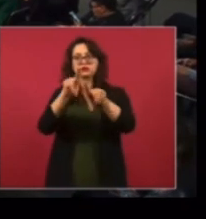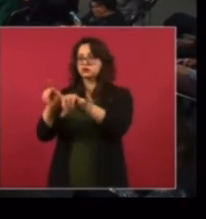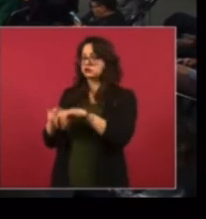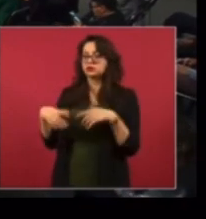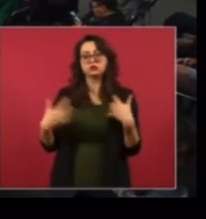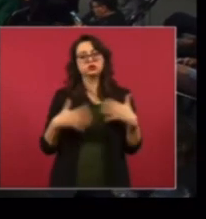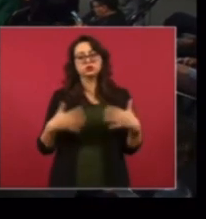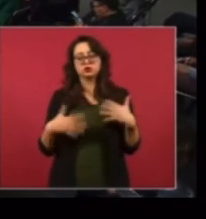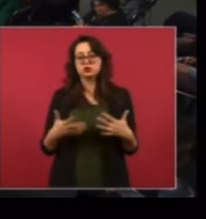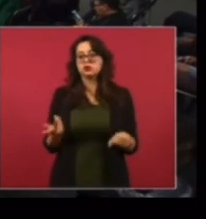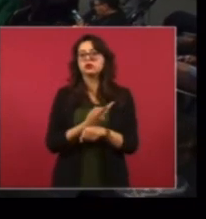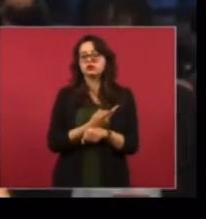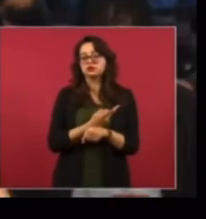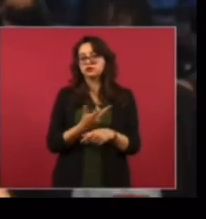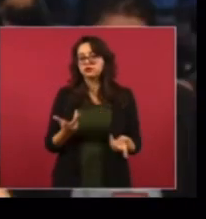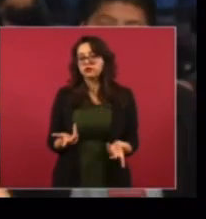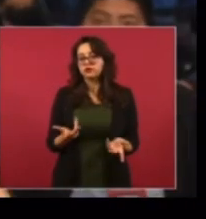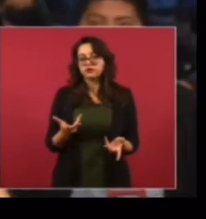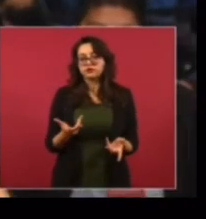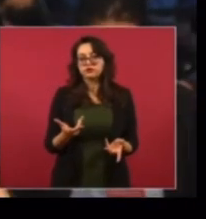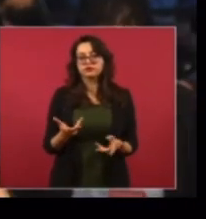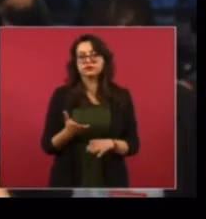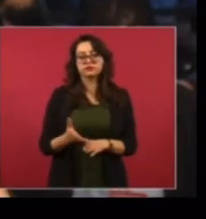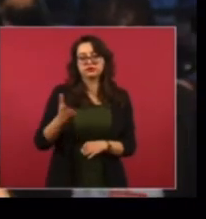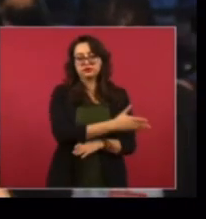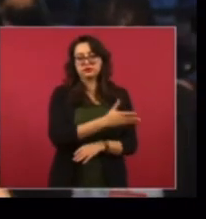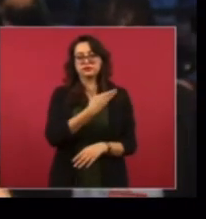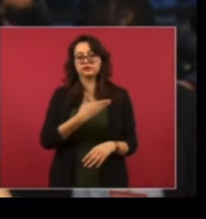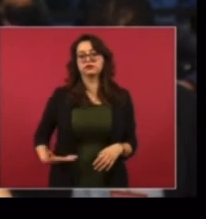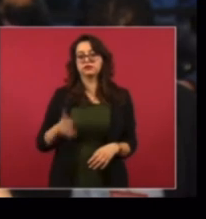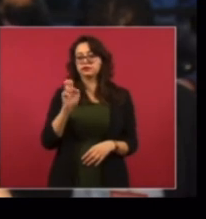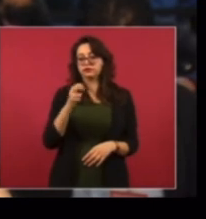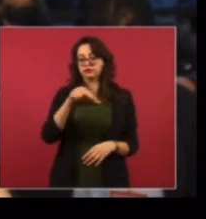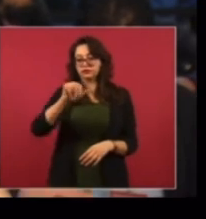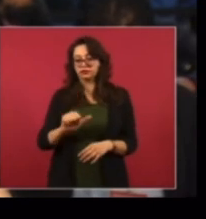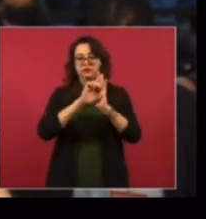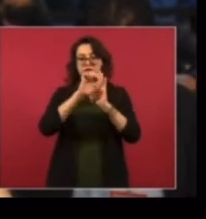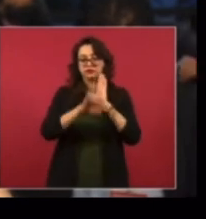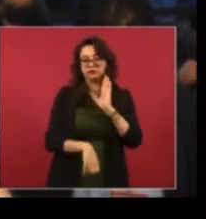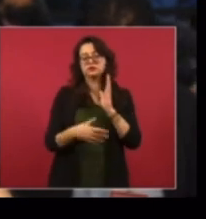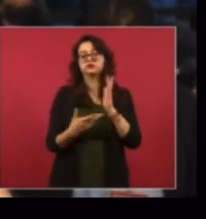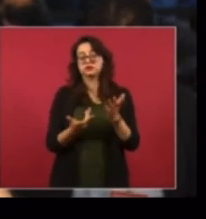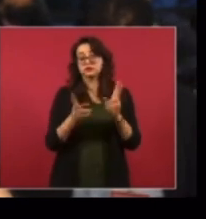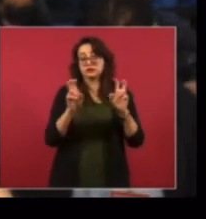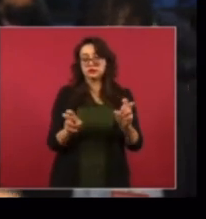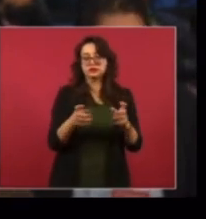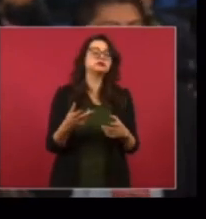probables desvíos que llevan a cabo funcionarios y quiero remarcar esto presidente porque durante el sexenio del presidente Enrique Peña Nieto se dio el caso de la